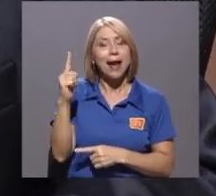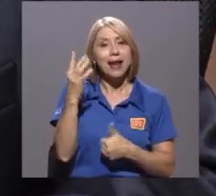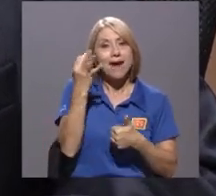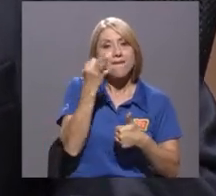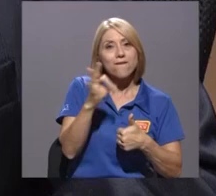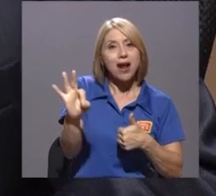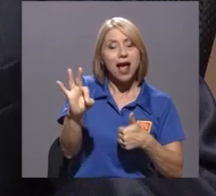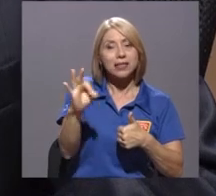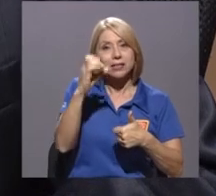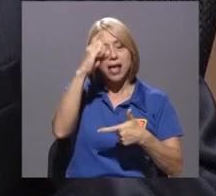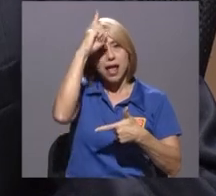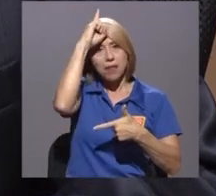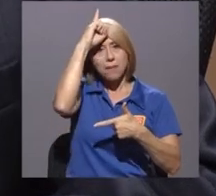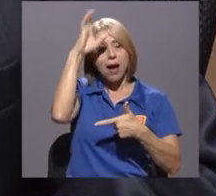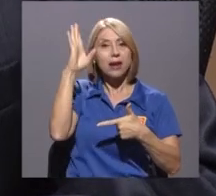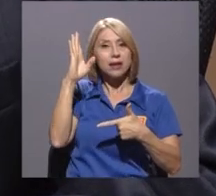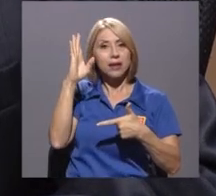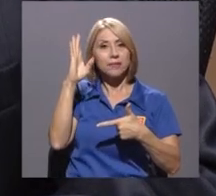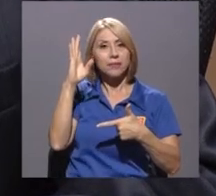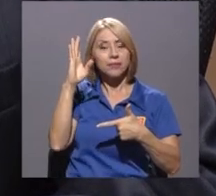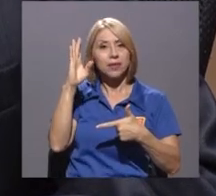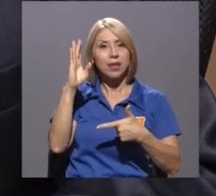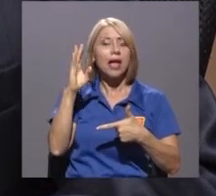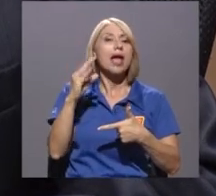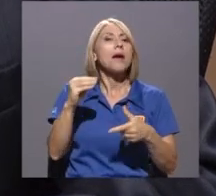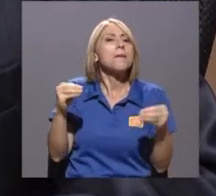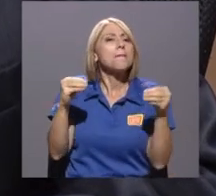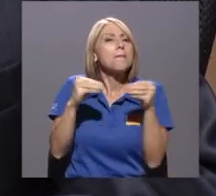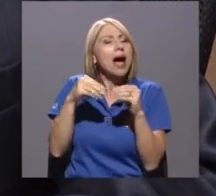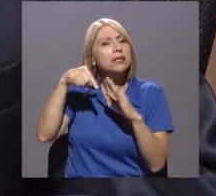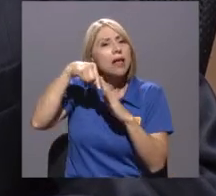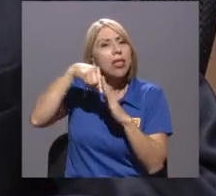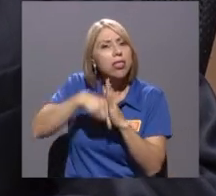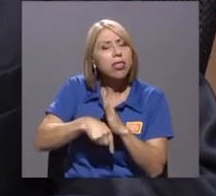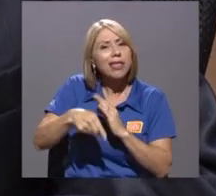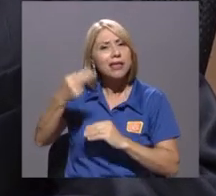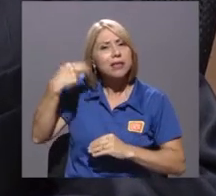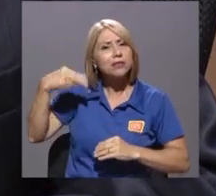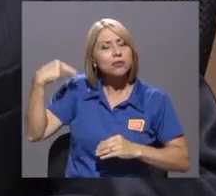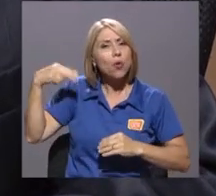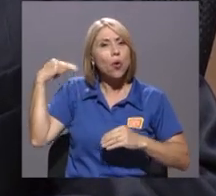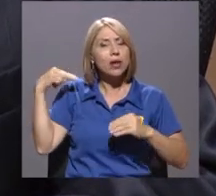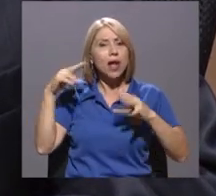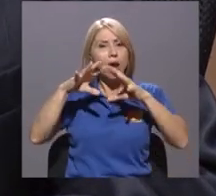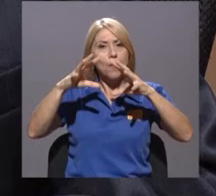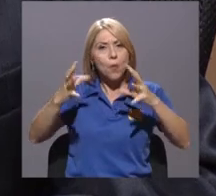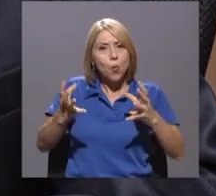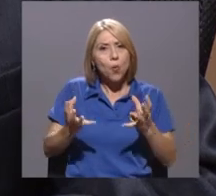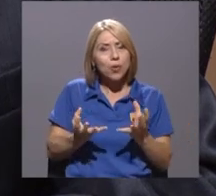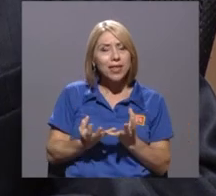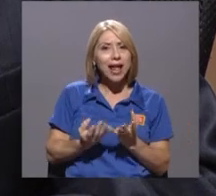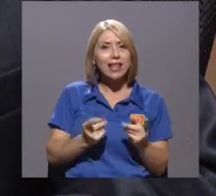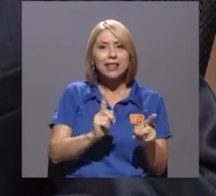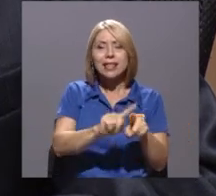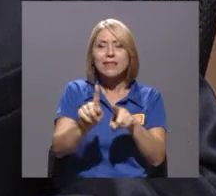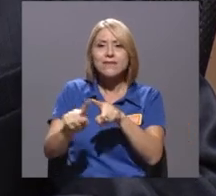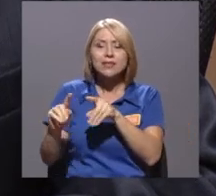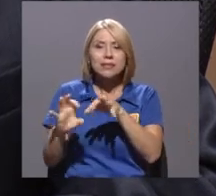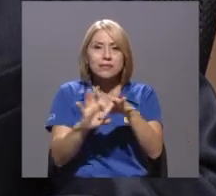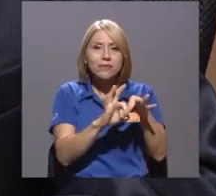y alemania más allá en la historia mundial de las relaciones internacionales